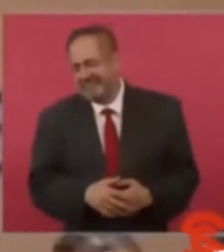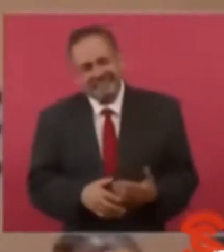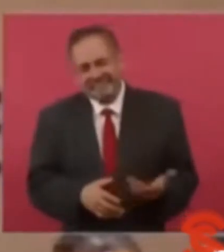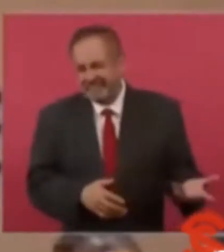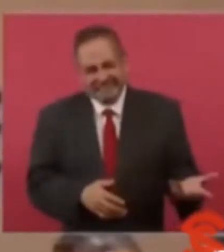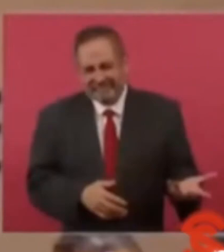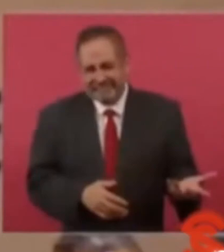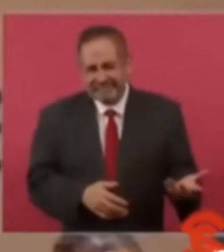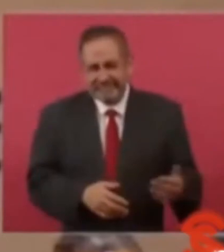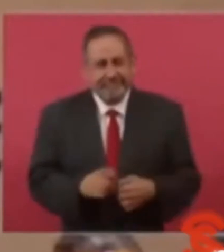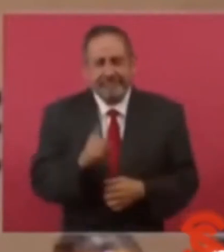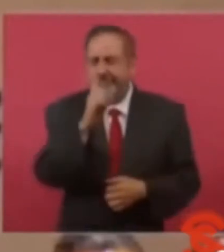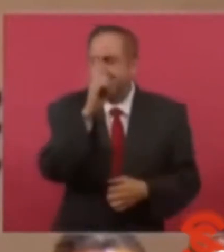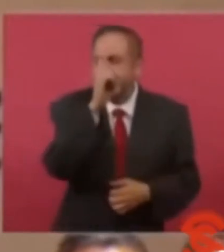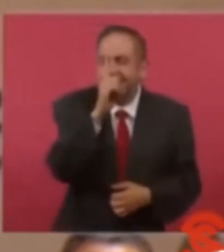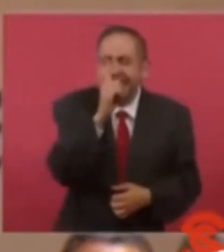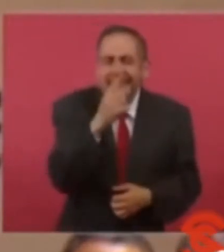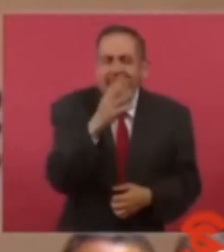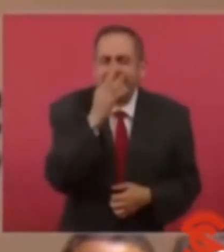sencillo que sería